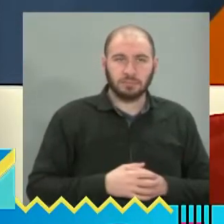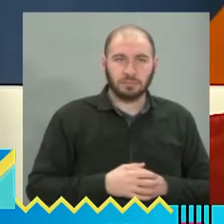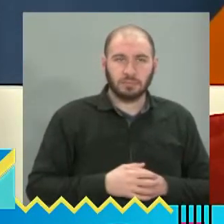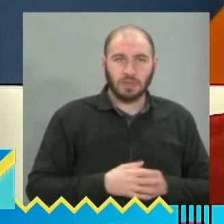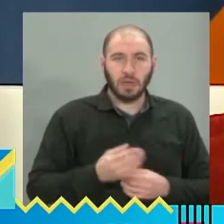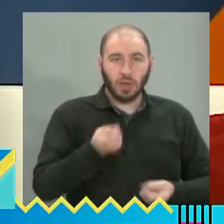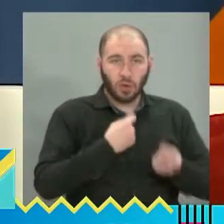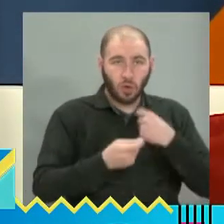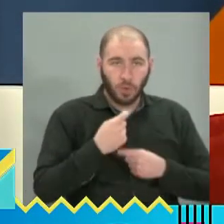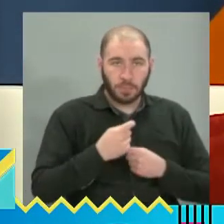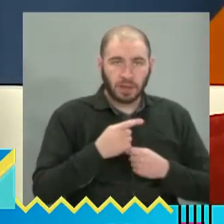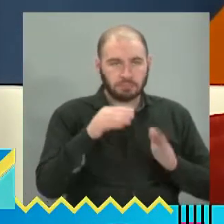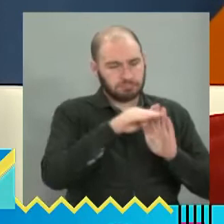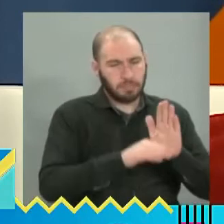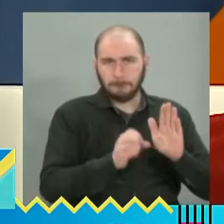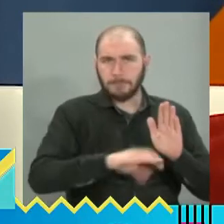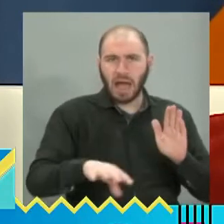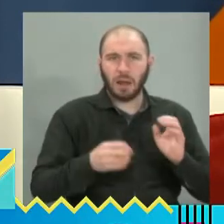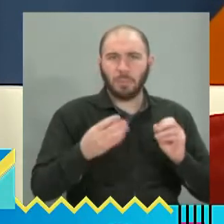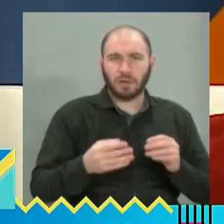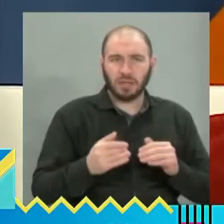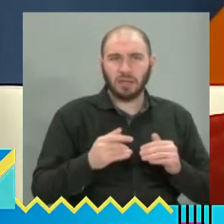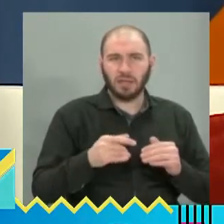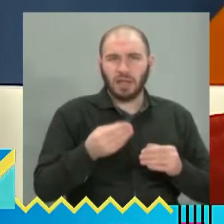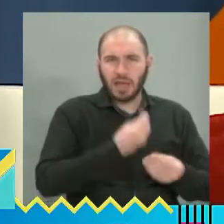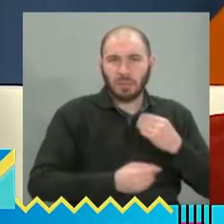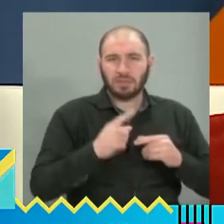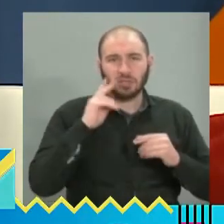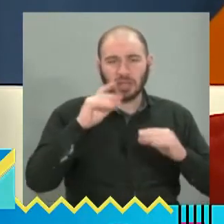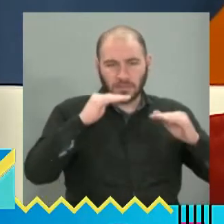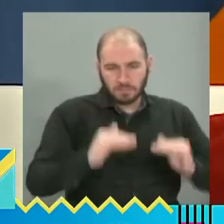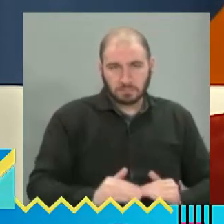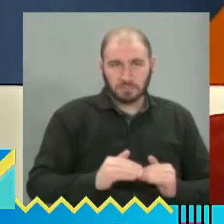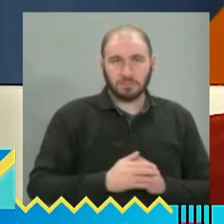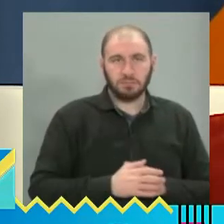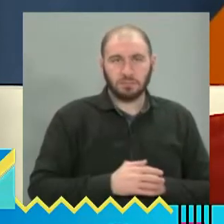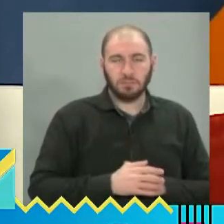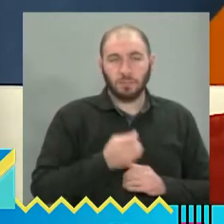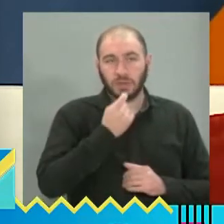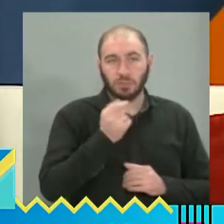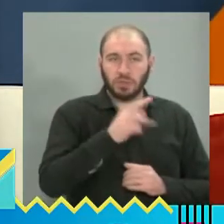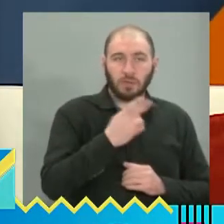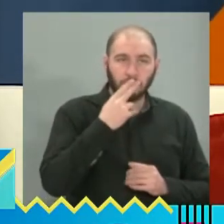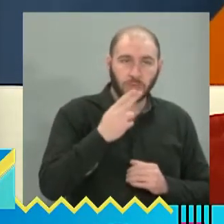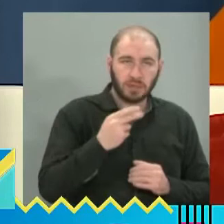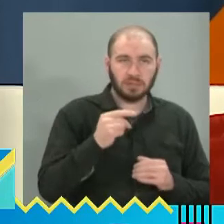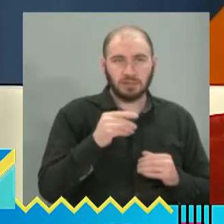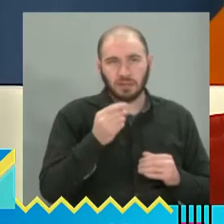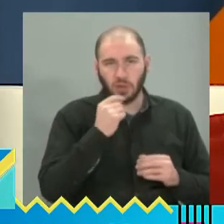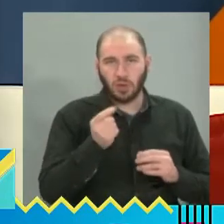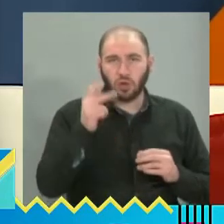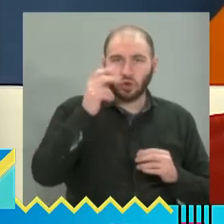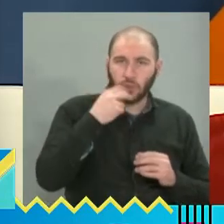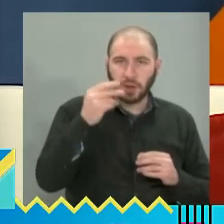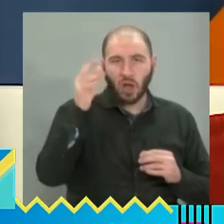el consumo está mal indicado porque tiran para abajo el reemplazo nicotínico. Y si usted fuma más de cigarrillo, consuma